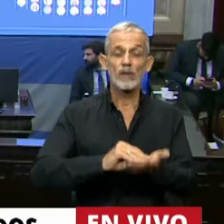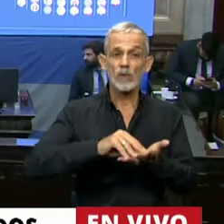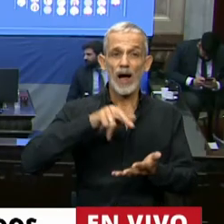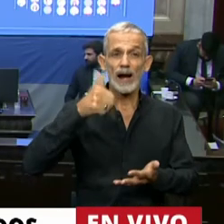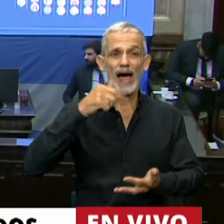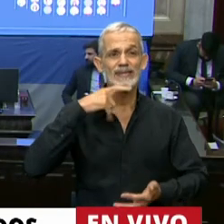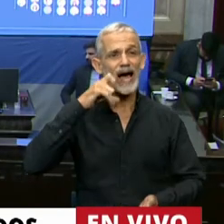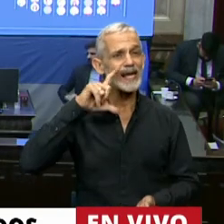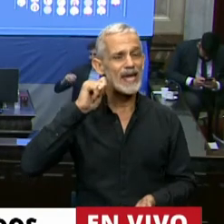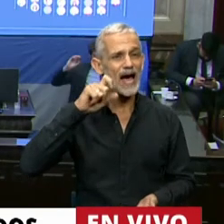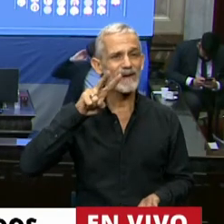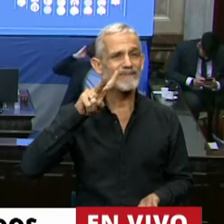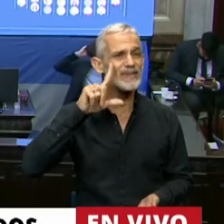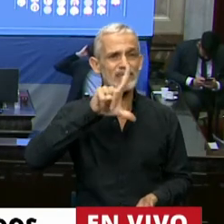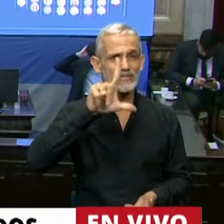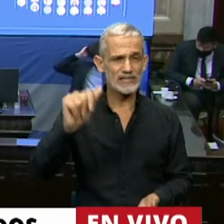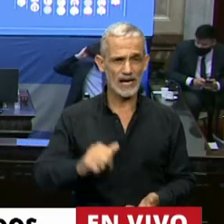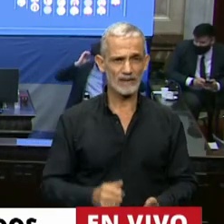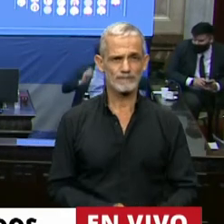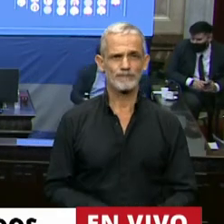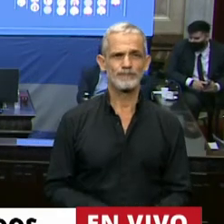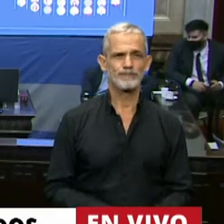Diputada Natalia Villa.